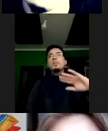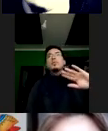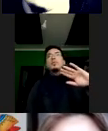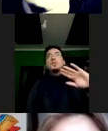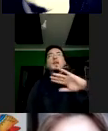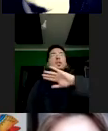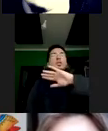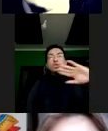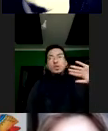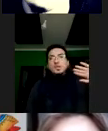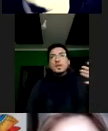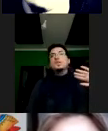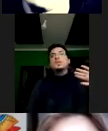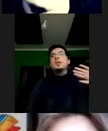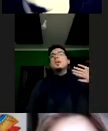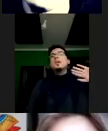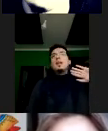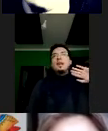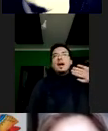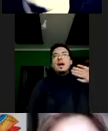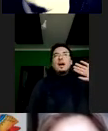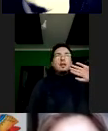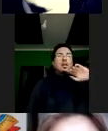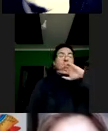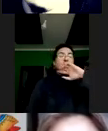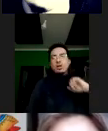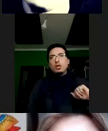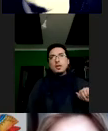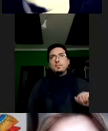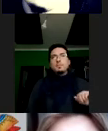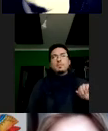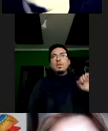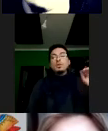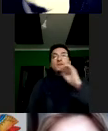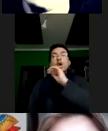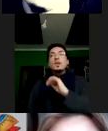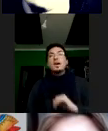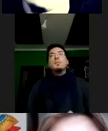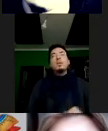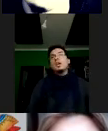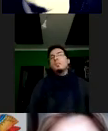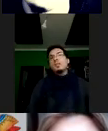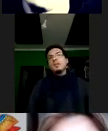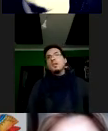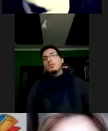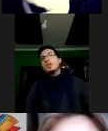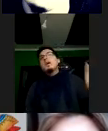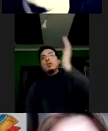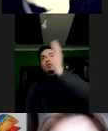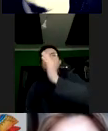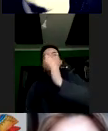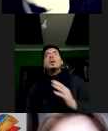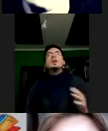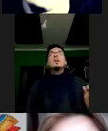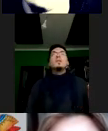planta puedo conocer en dónde se hace la vista de corte. en dónde se está ubicada. Lógicamente, eso me lleva a